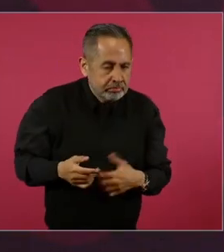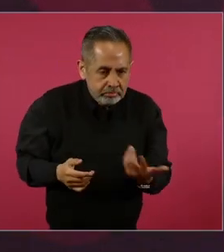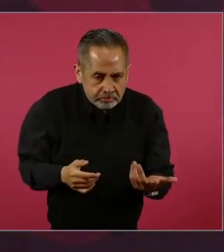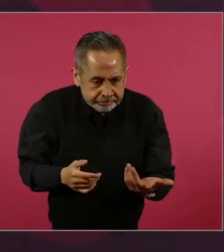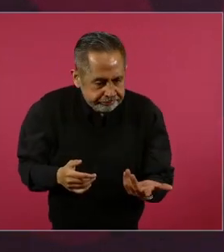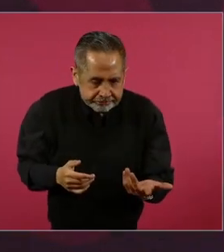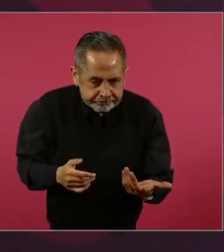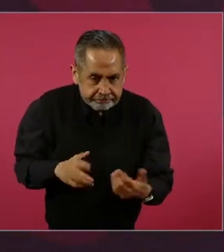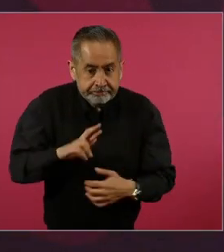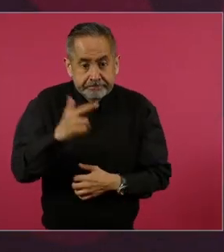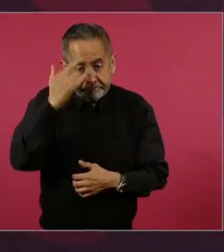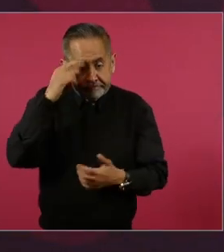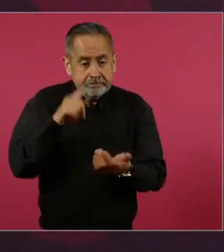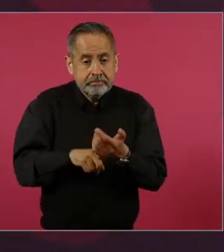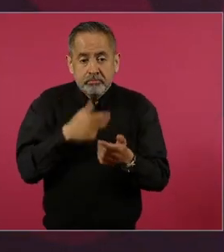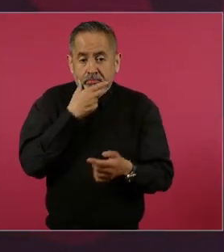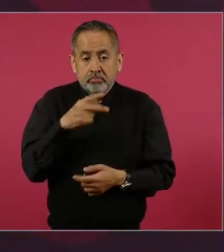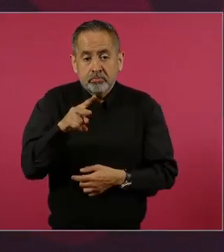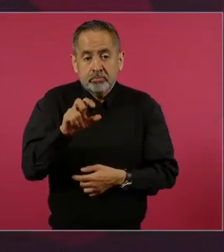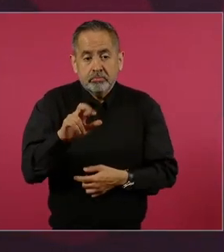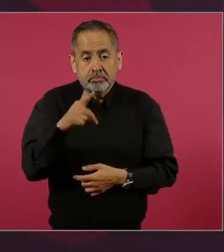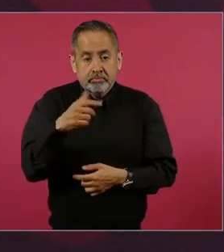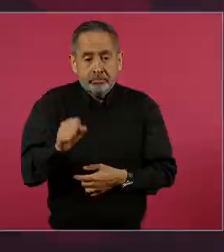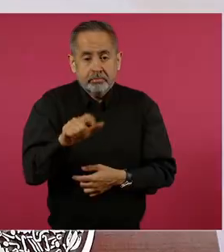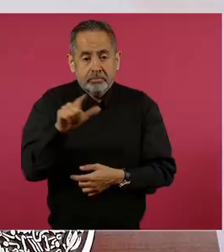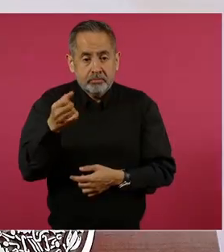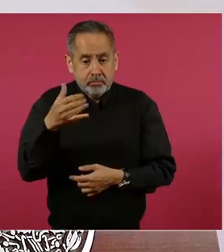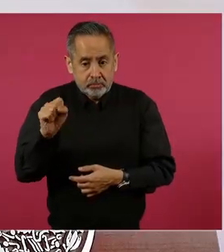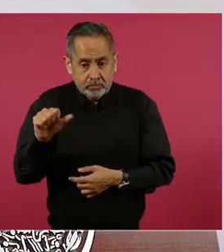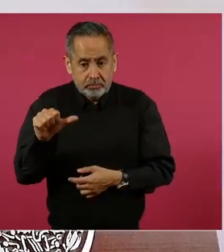Recuerdo que el señor Vargas Llosa